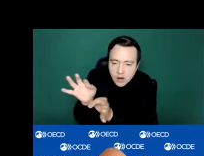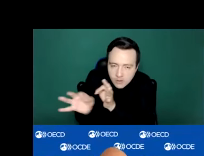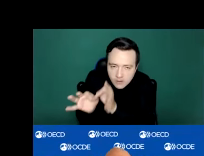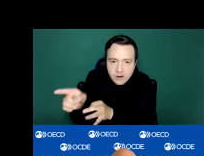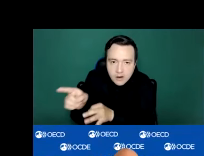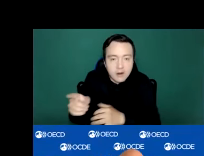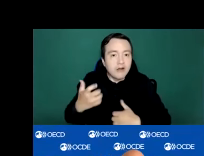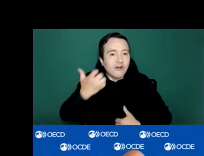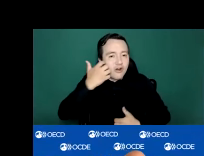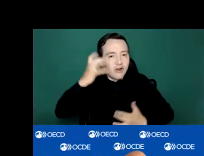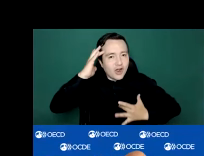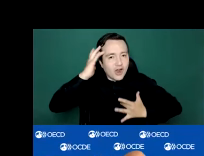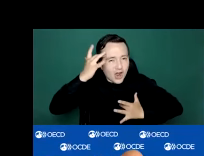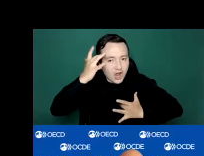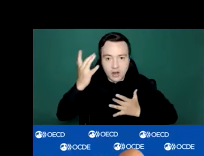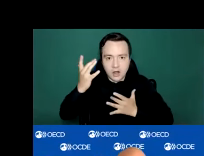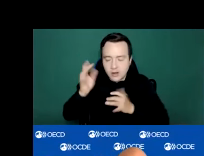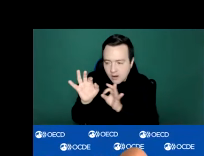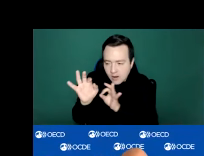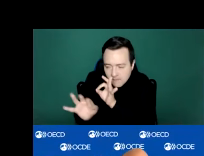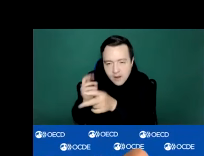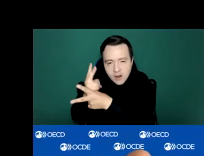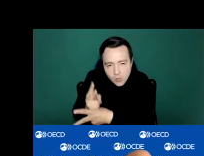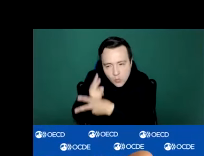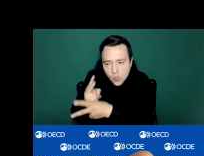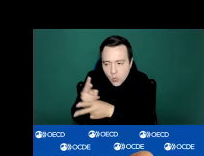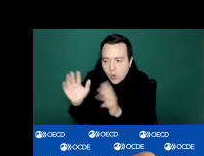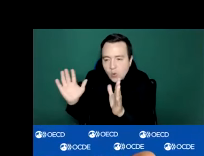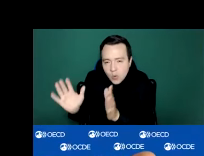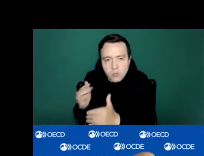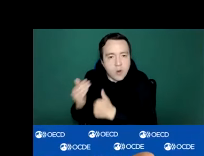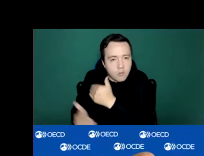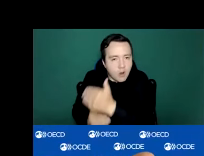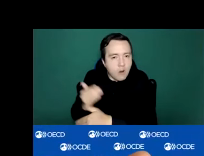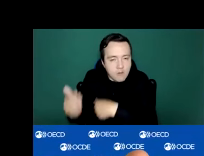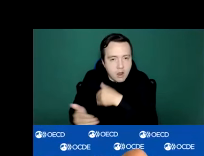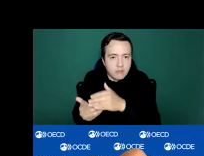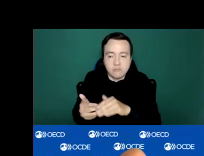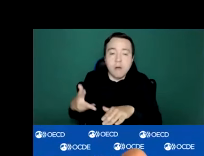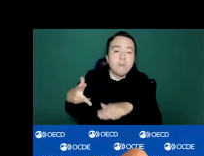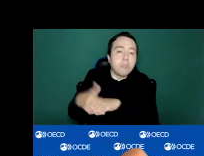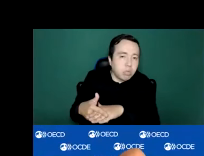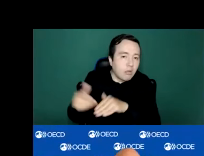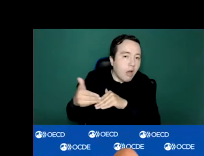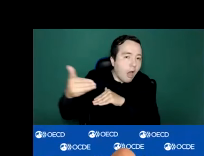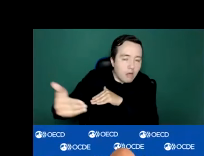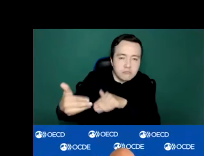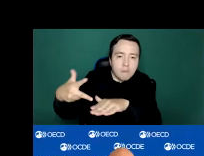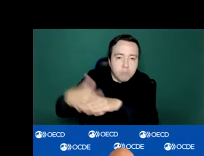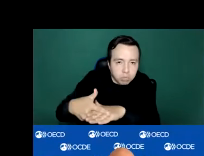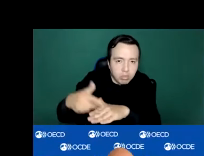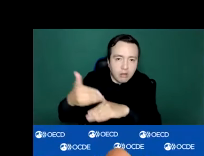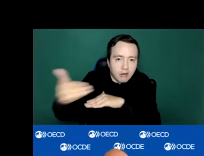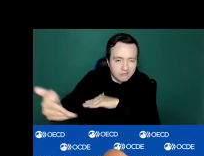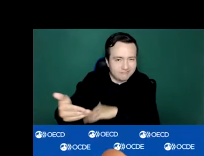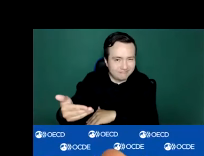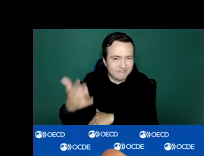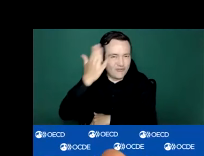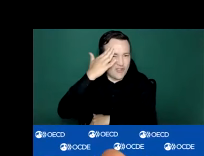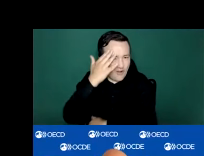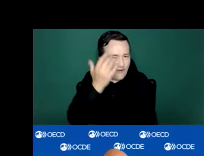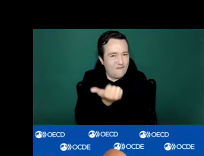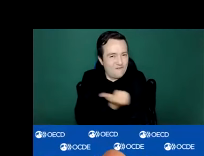ayudándoles a cuidar su atención sin las interrupciones que vemos con los programas de vacuna, de